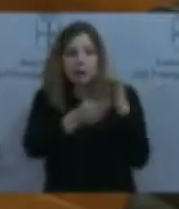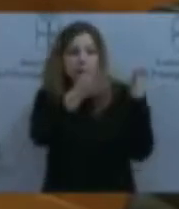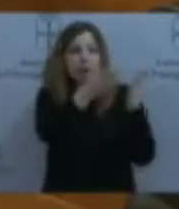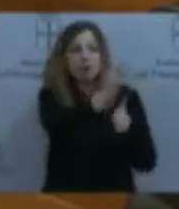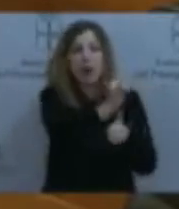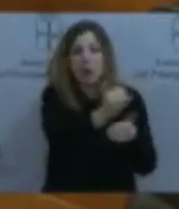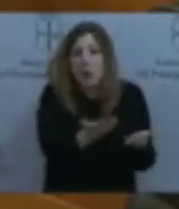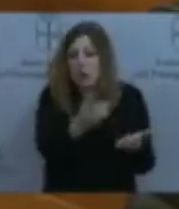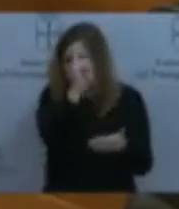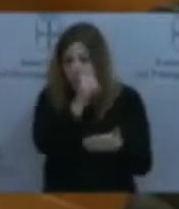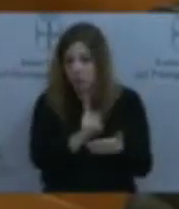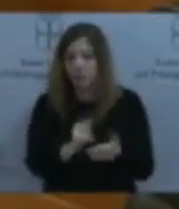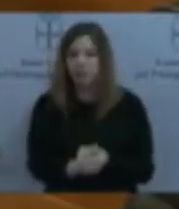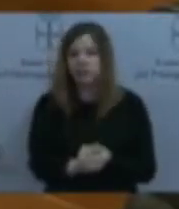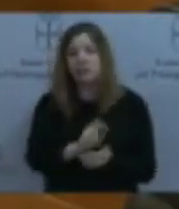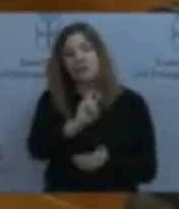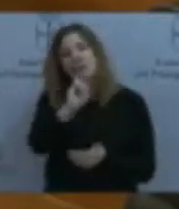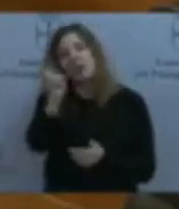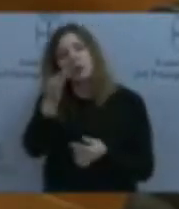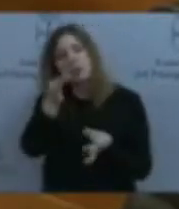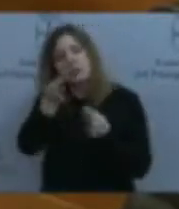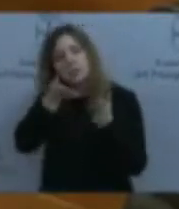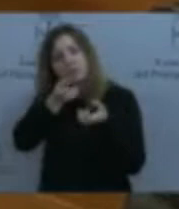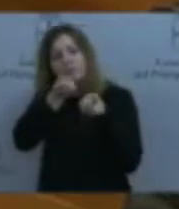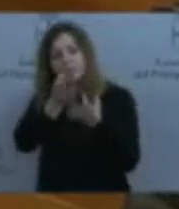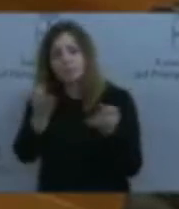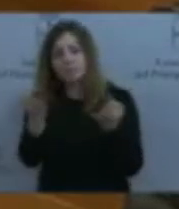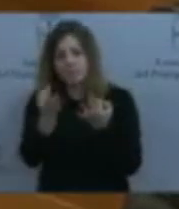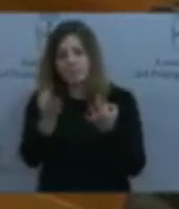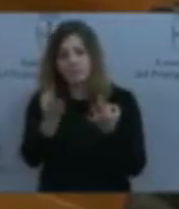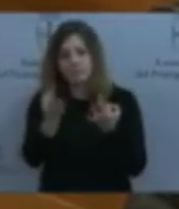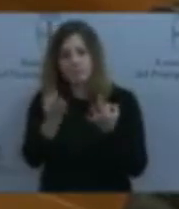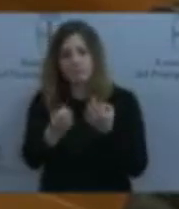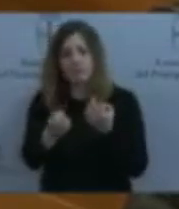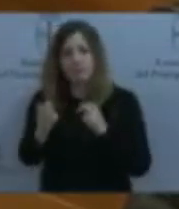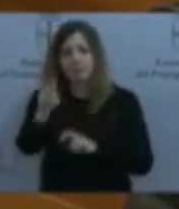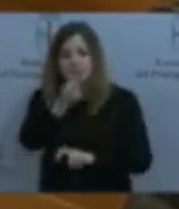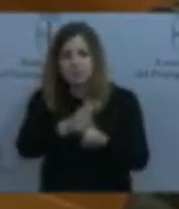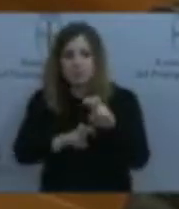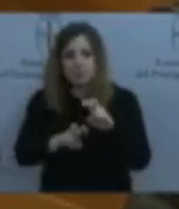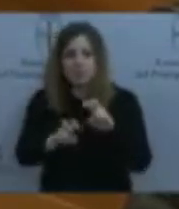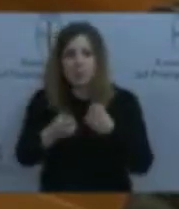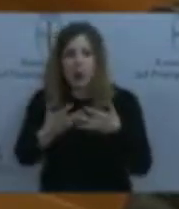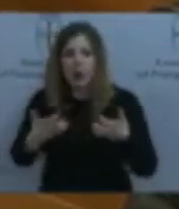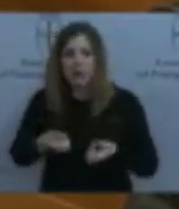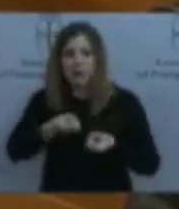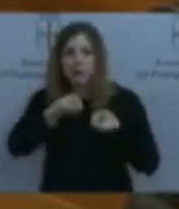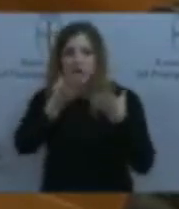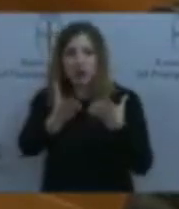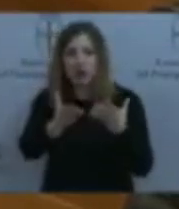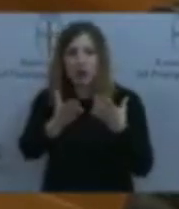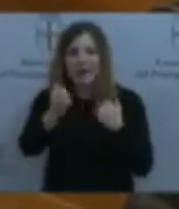me permite, tras buscar denodadamente la expresión sintagmática caliza de la zona, en los proyectos no